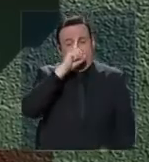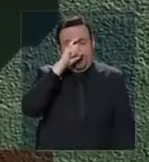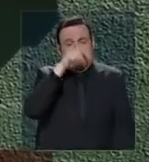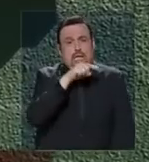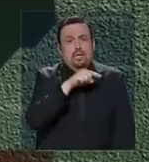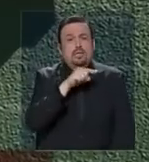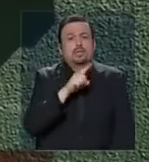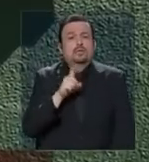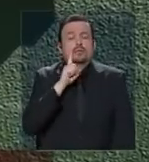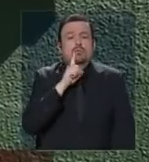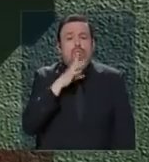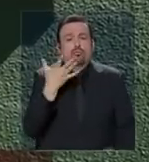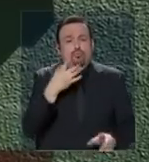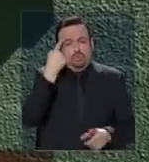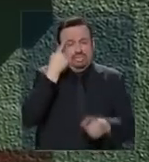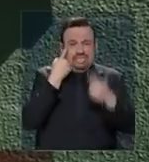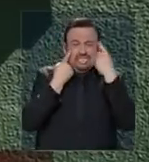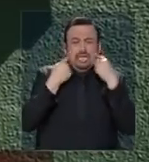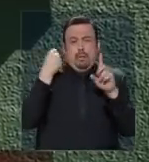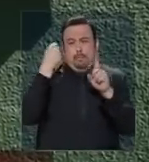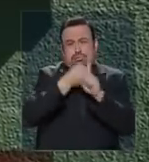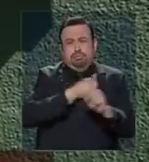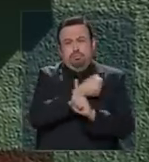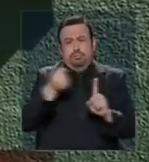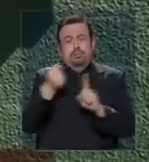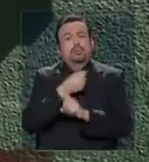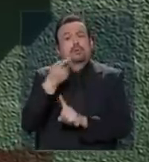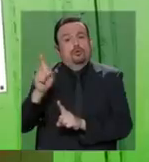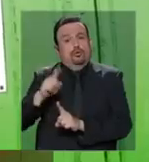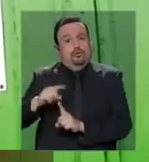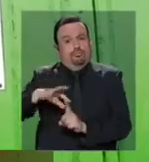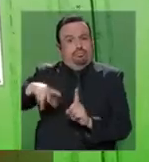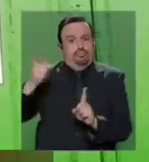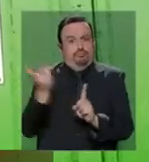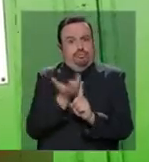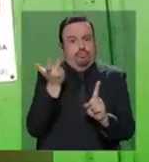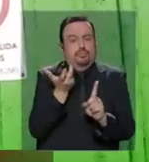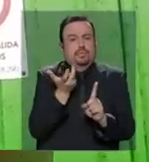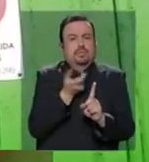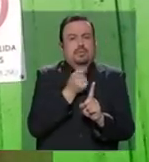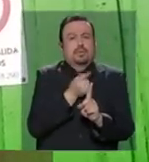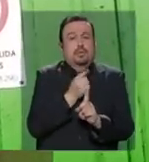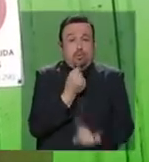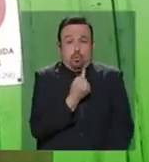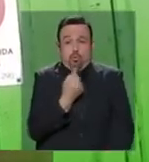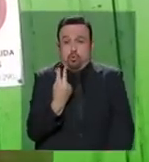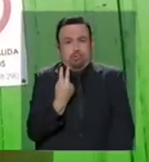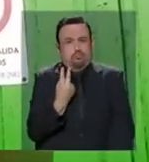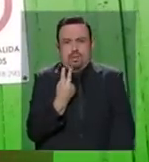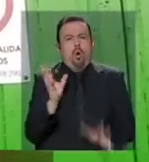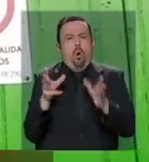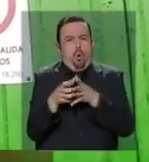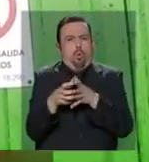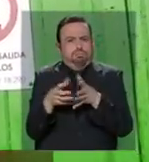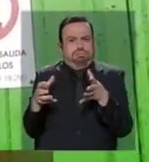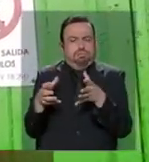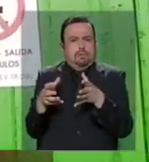mantenía bastantes lesiones producto de los golpes producidos por los antisociales. Están al pesque, y no son uno ni dos, son grupos